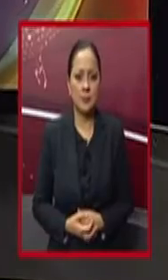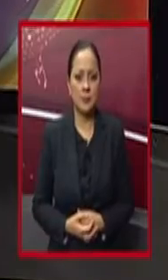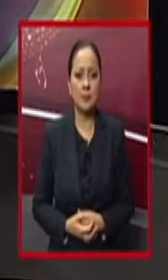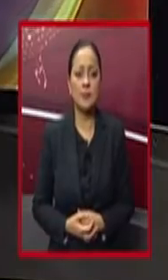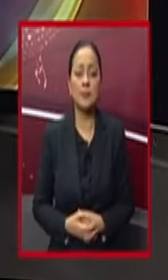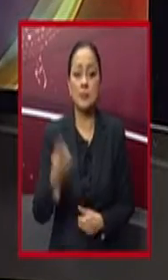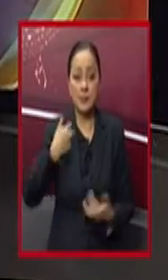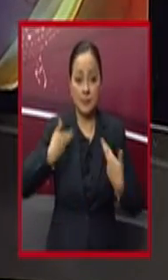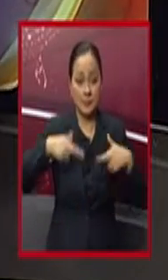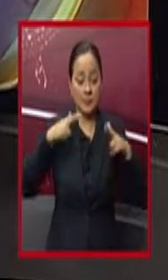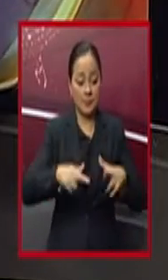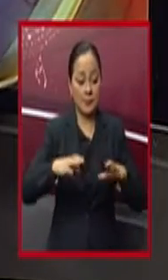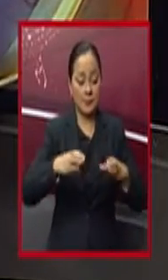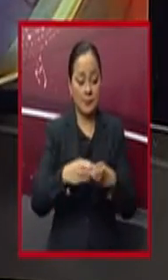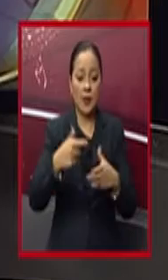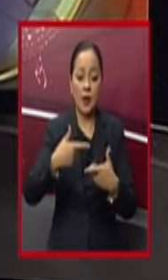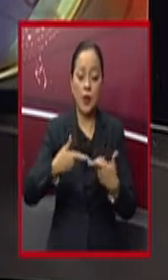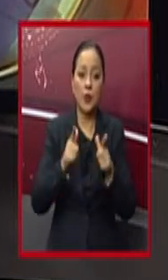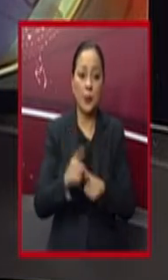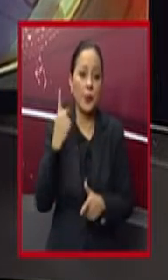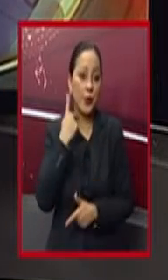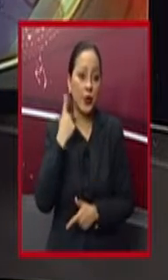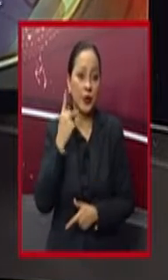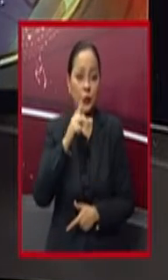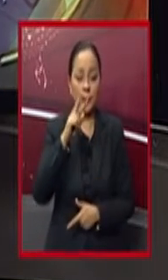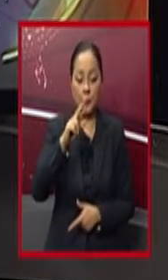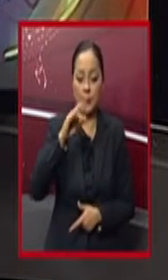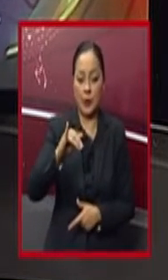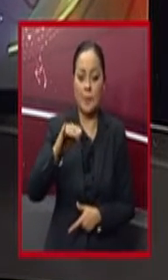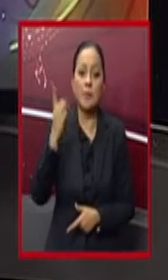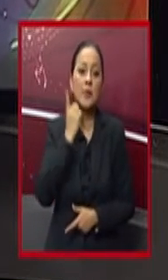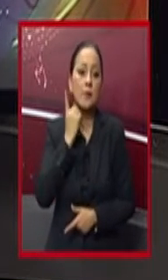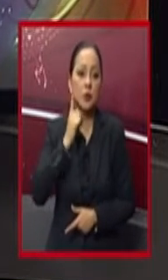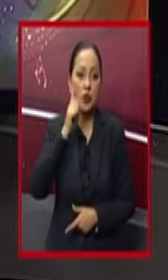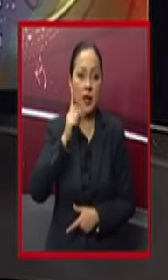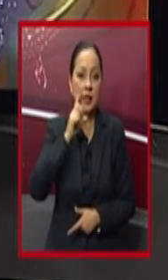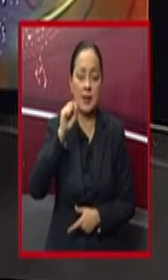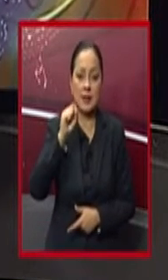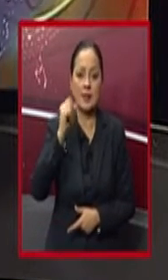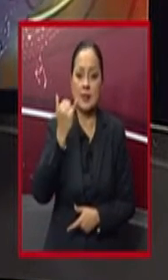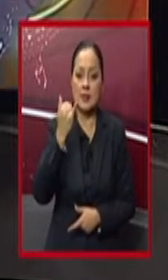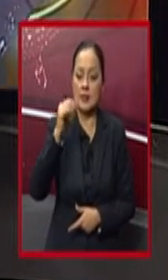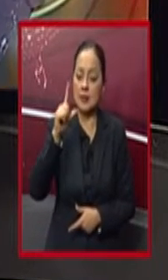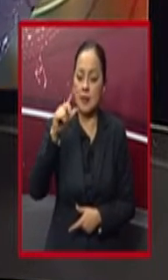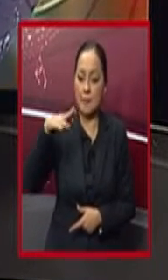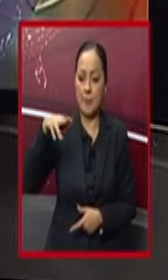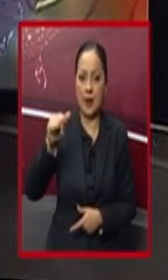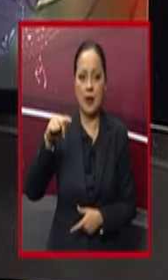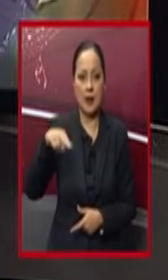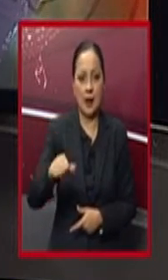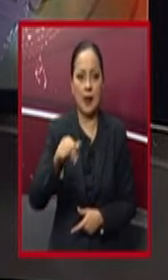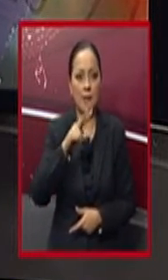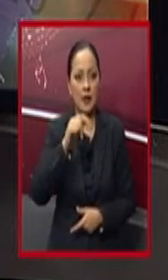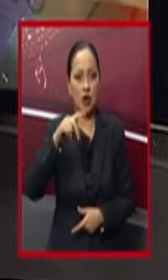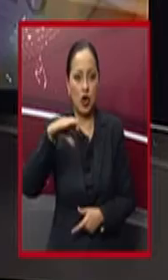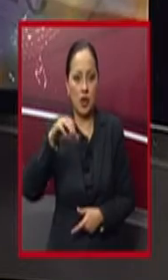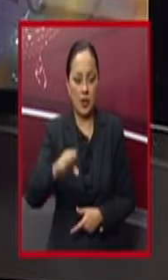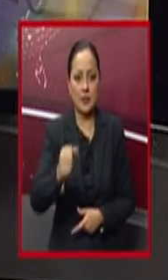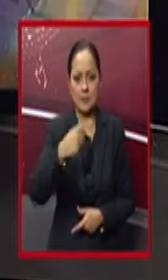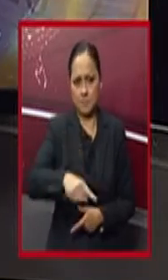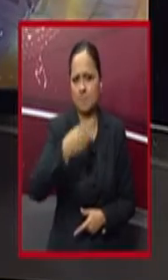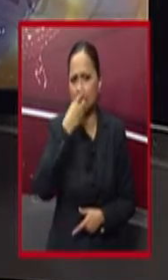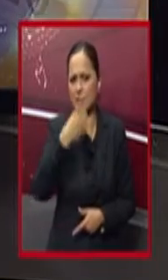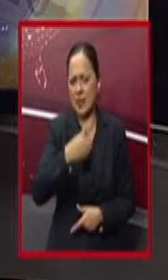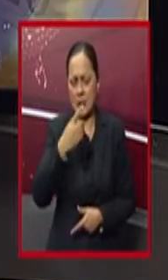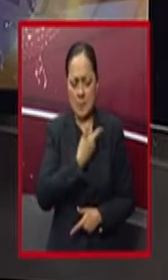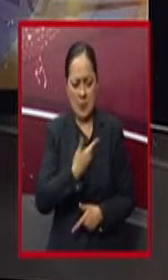En representación del Partido Revolucionario Institucional, la diputada Silvana Beltrones consideró importante no menospreciar los logros de la